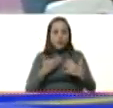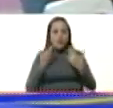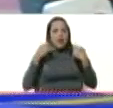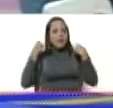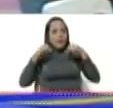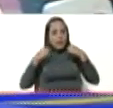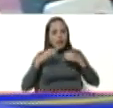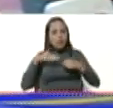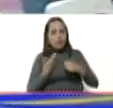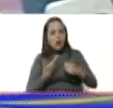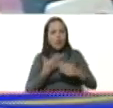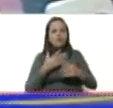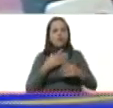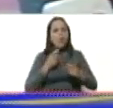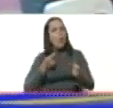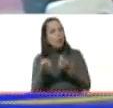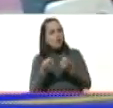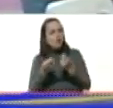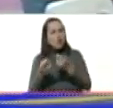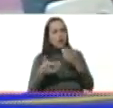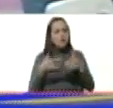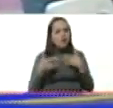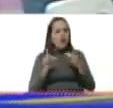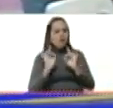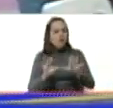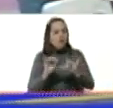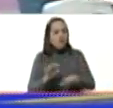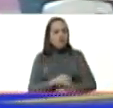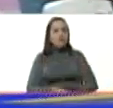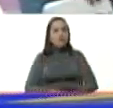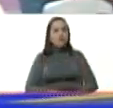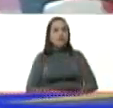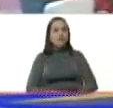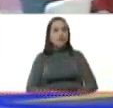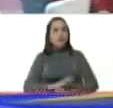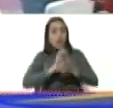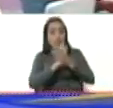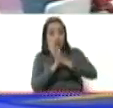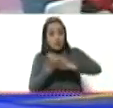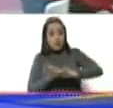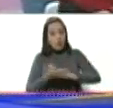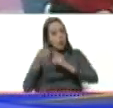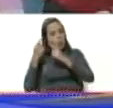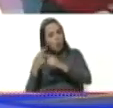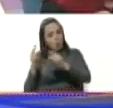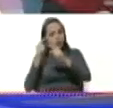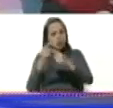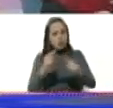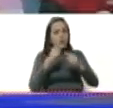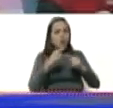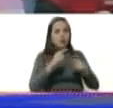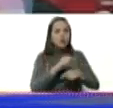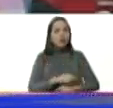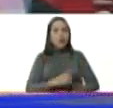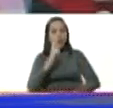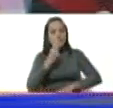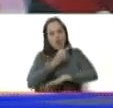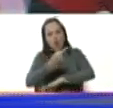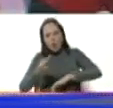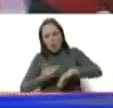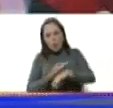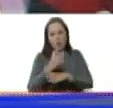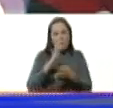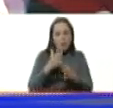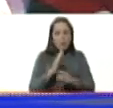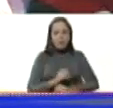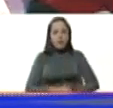podemos manejar, aprender a manejar esa sensación. Ok, terminó la contracción, voy a otra cosa. Y así voy a pasar a lo mejor una hora. Pero